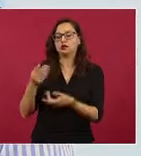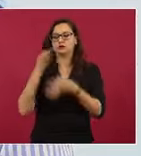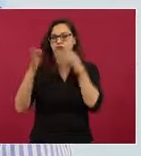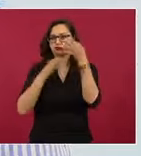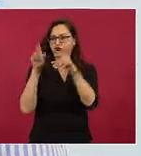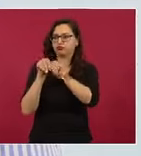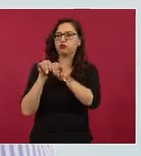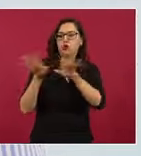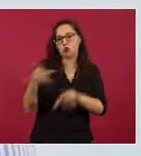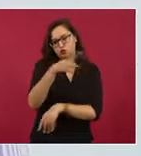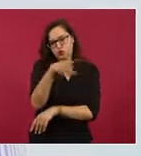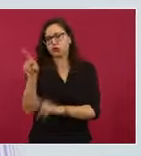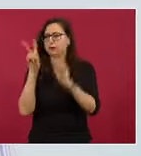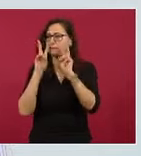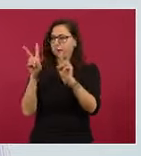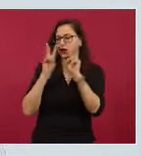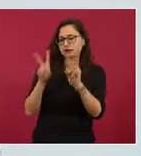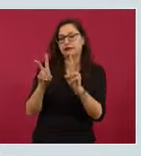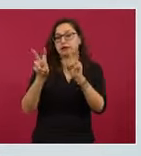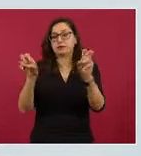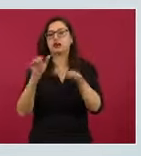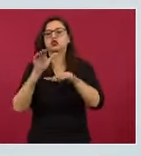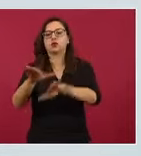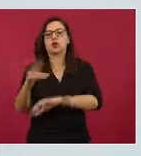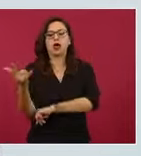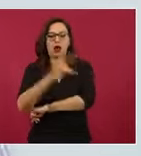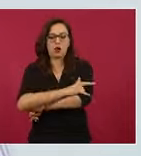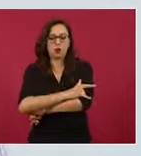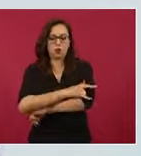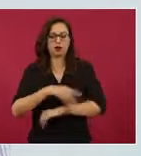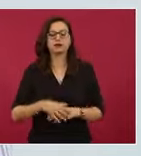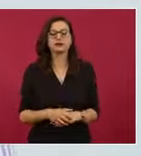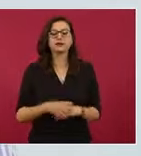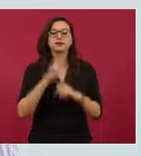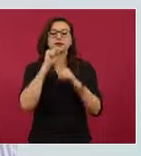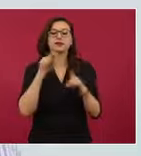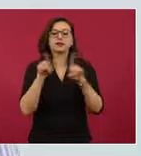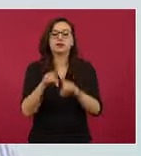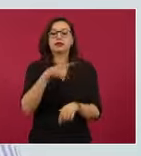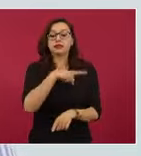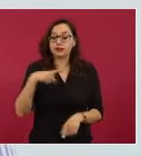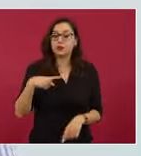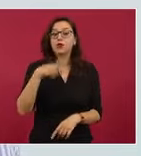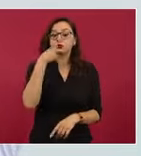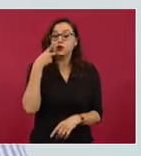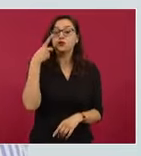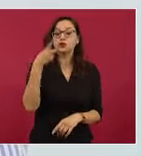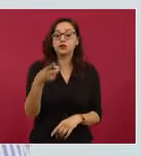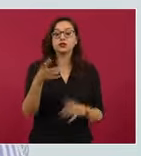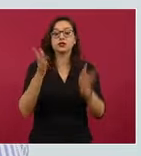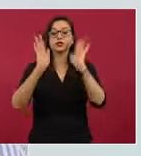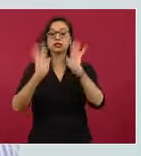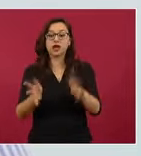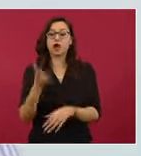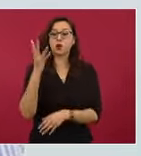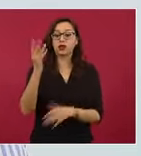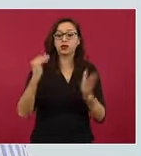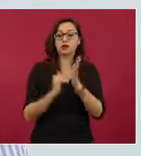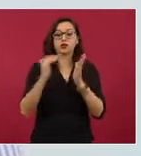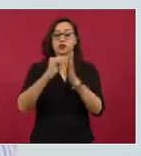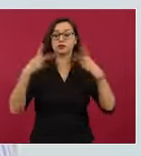de los medios públicos. También queremos decirles que ya lo han visto 4 millones de